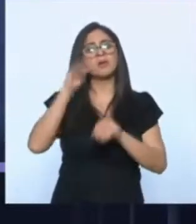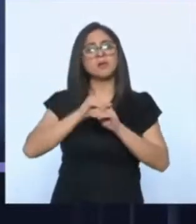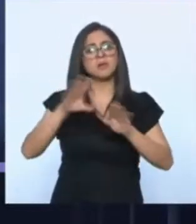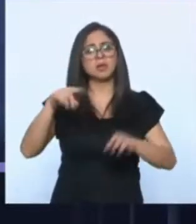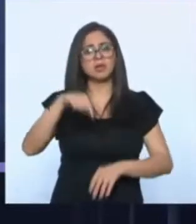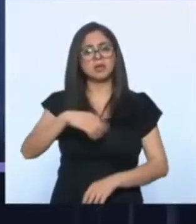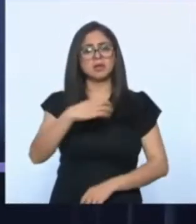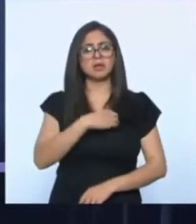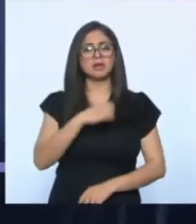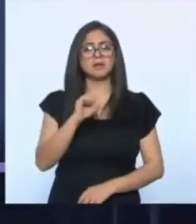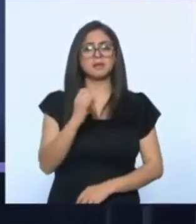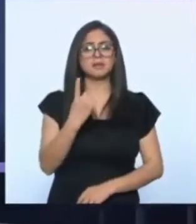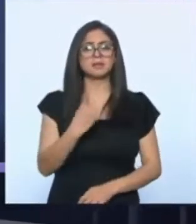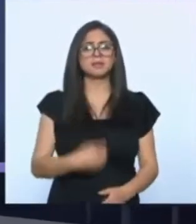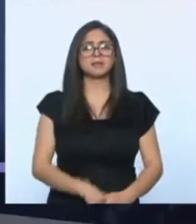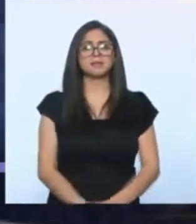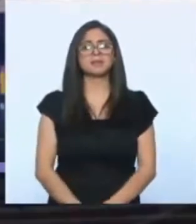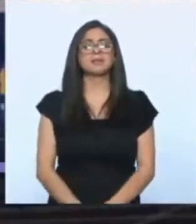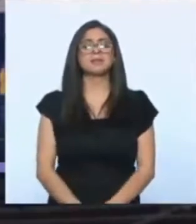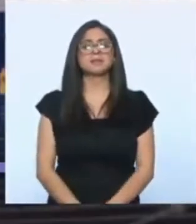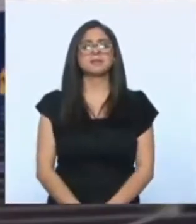de Capital 21.